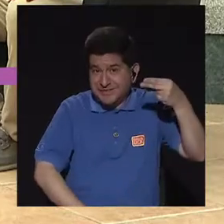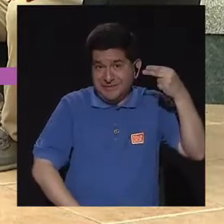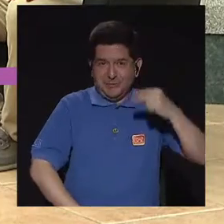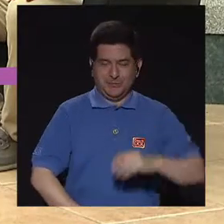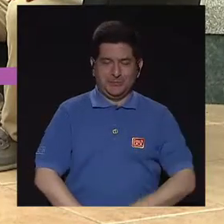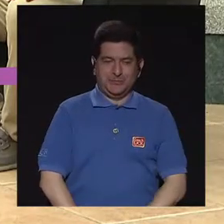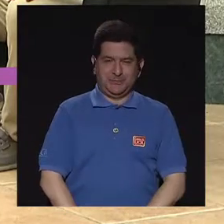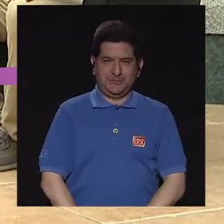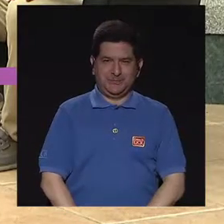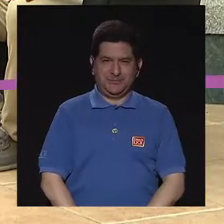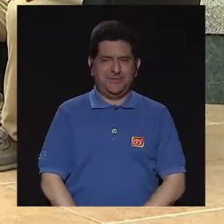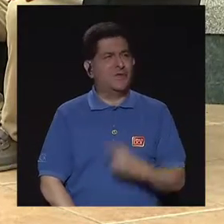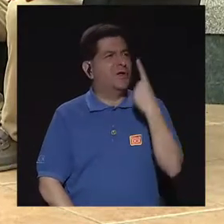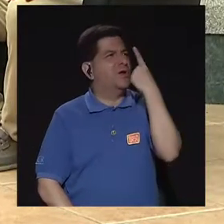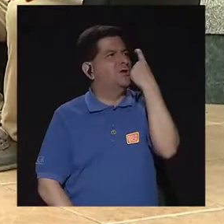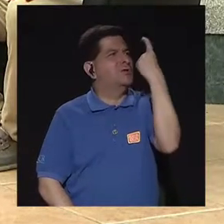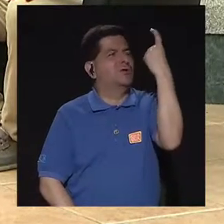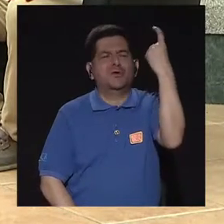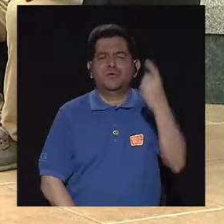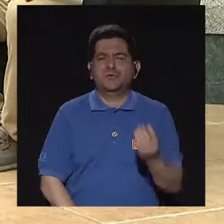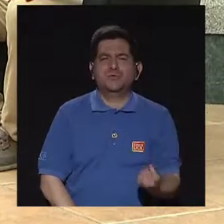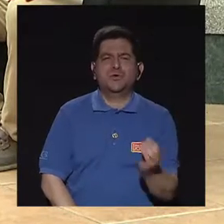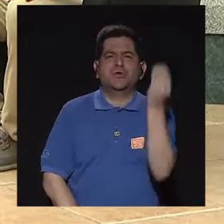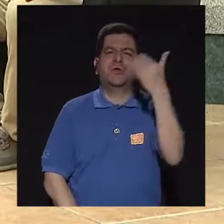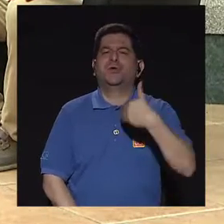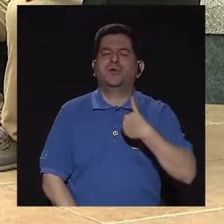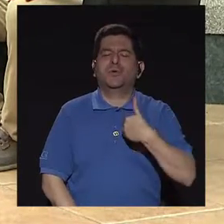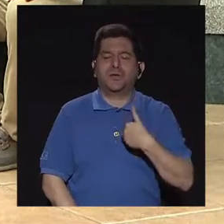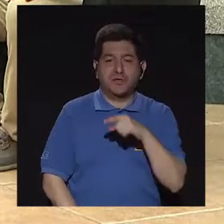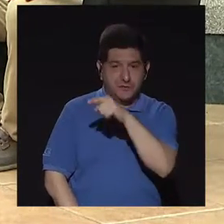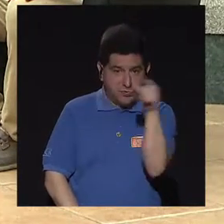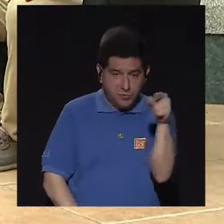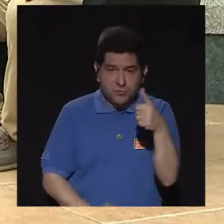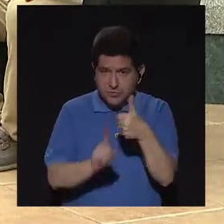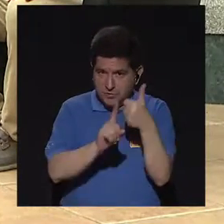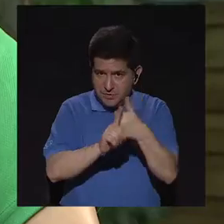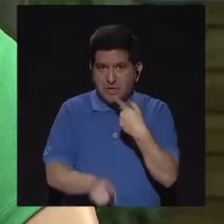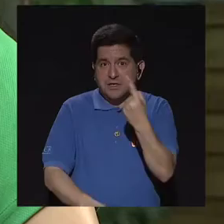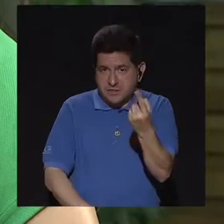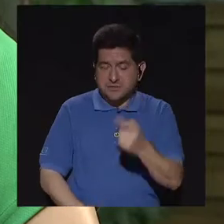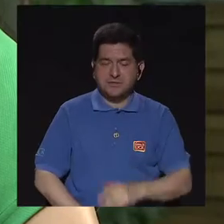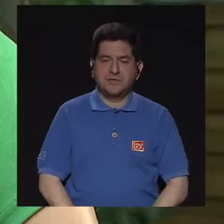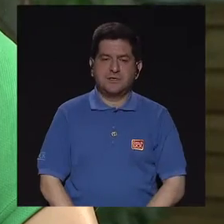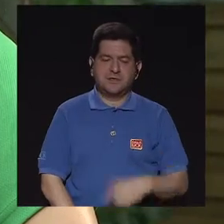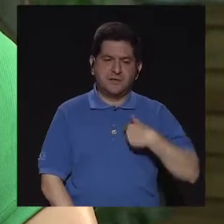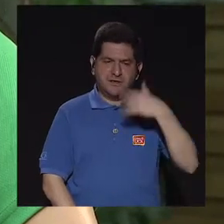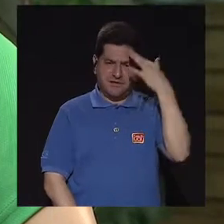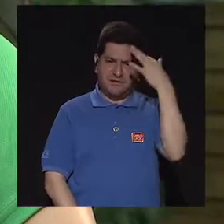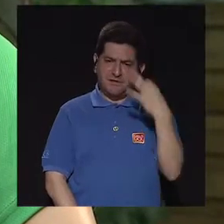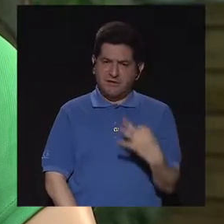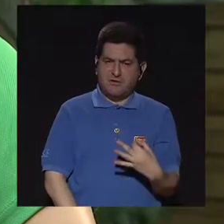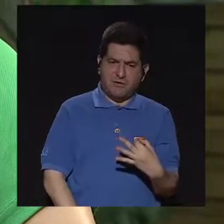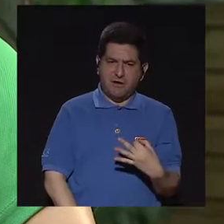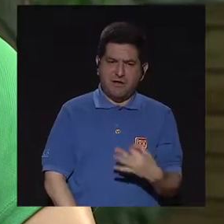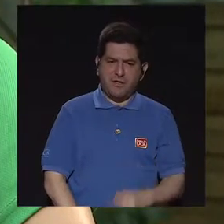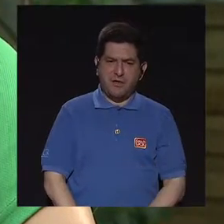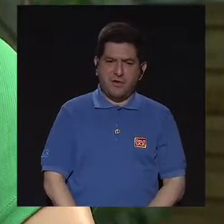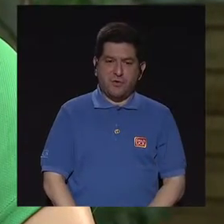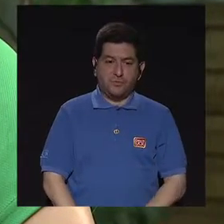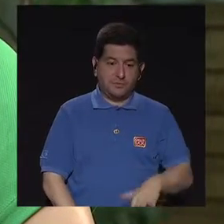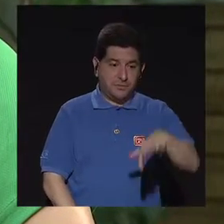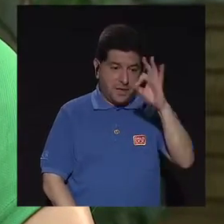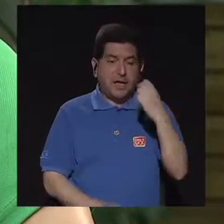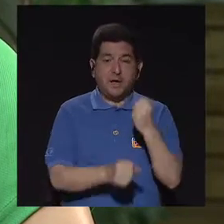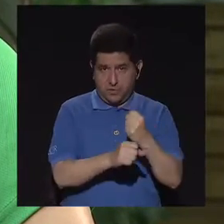historia, ¿cuáles son los sueños de los jóvenes? En voz de ustedes. Yo creo que, bueno,